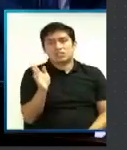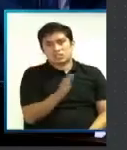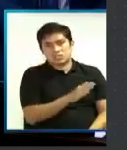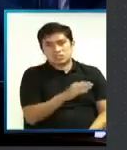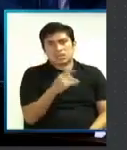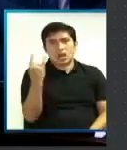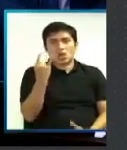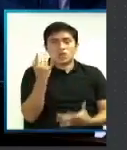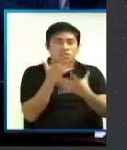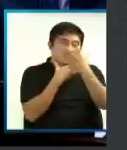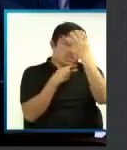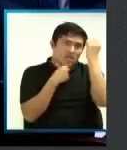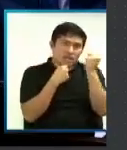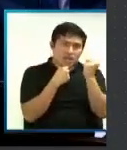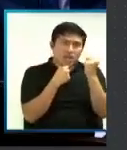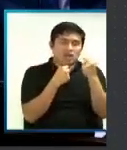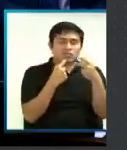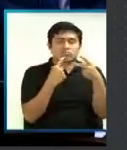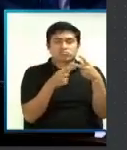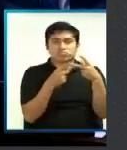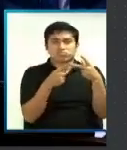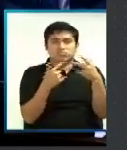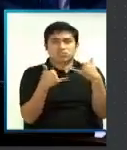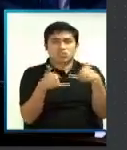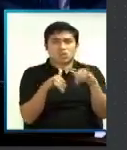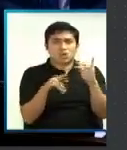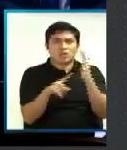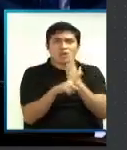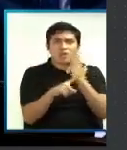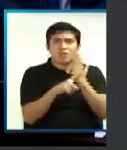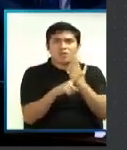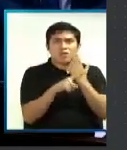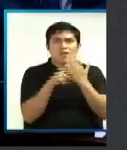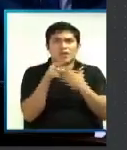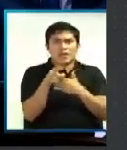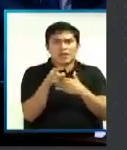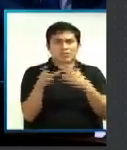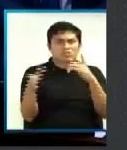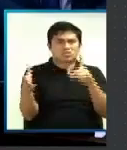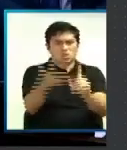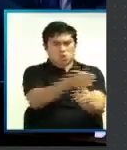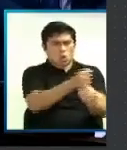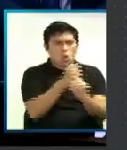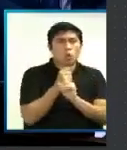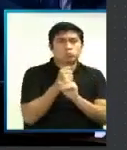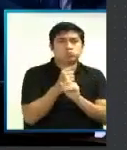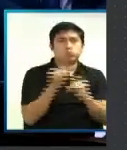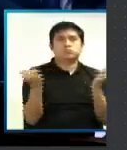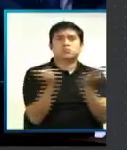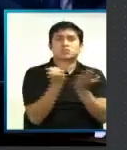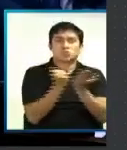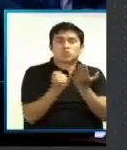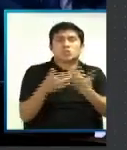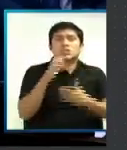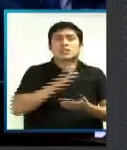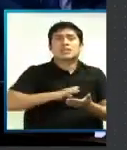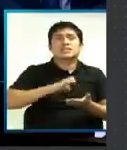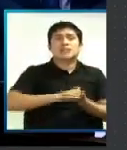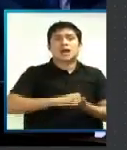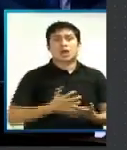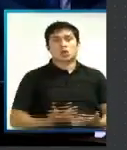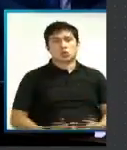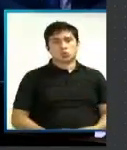que ustedes están demandando? La nulidad. ¿Por qué la nulidad y no enviarla a la CC? Se corre el riesgo, usted sabe muy bien, se corre el riesgo. Entonces